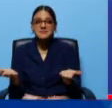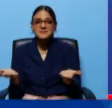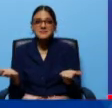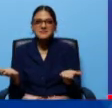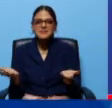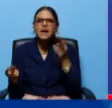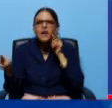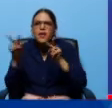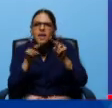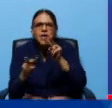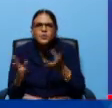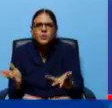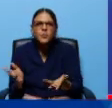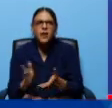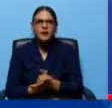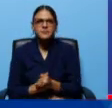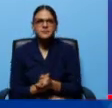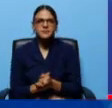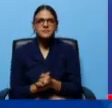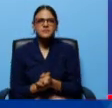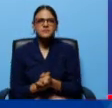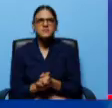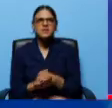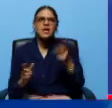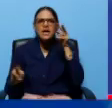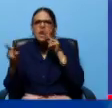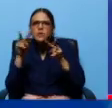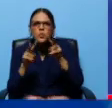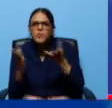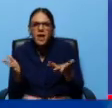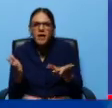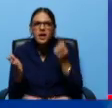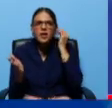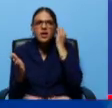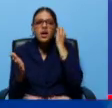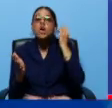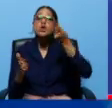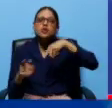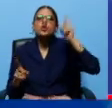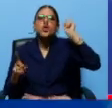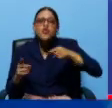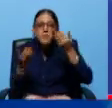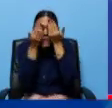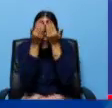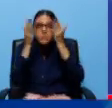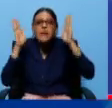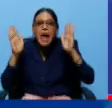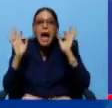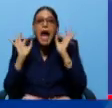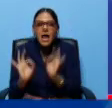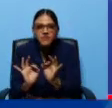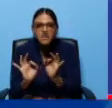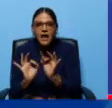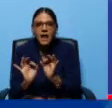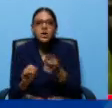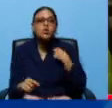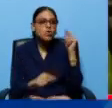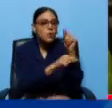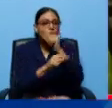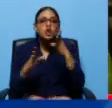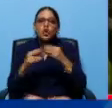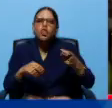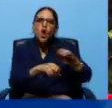¿Qué ves? La oscuridad. Hay que abrir bien los ojos. Yo le digo a los